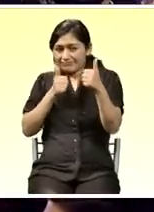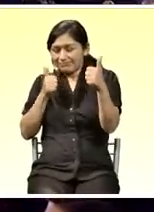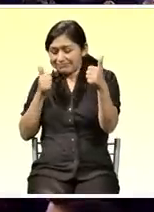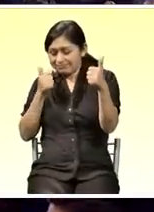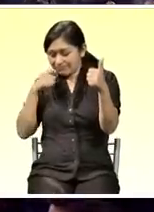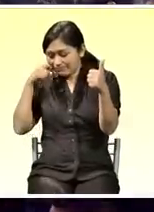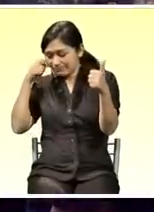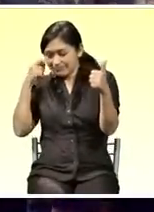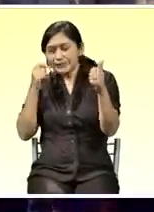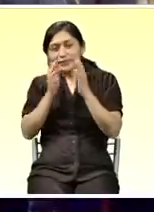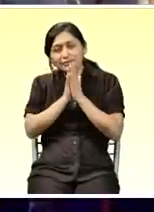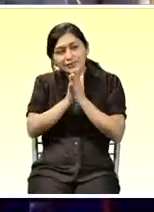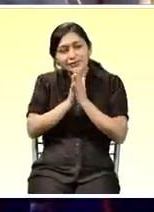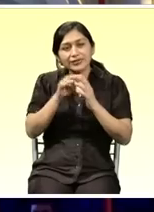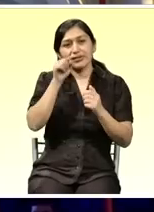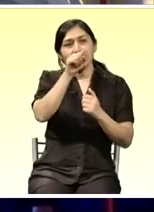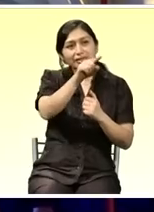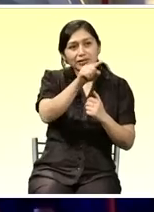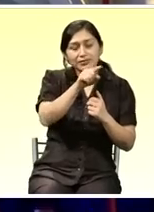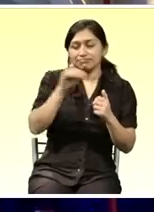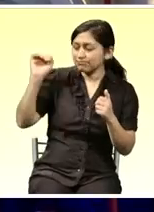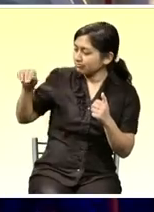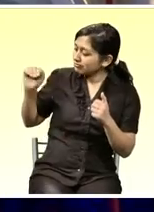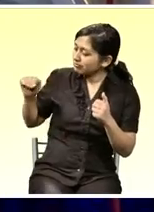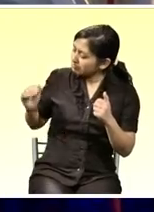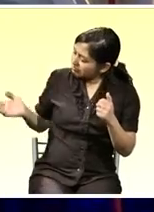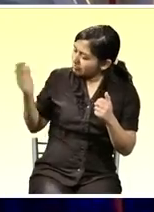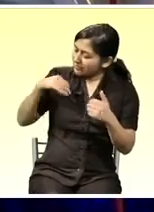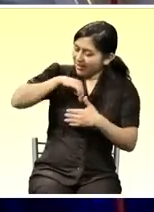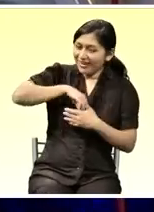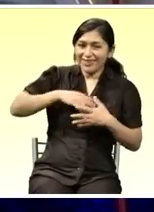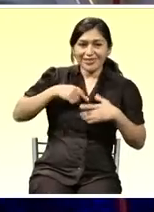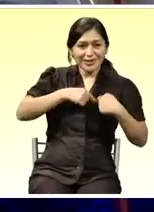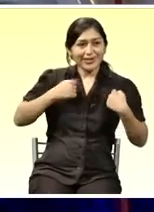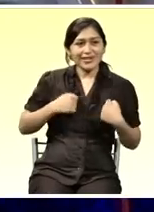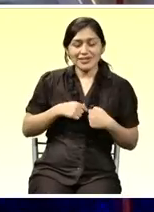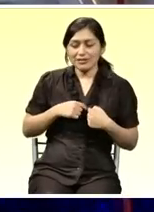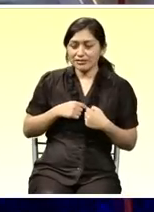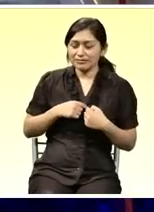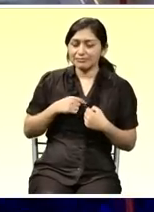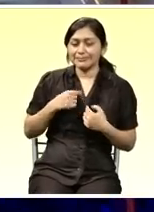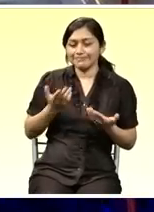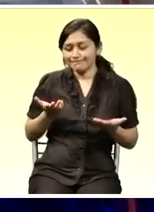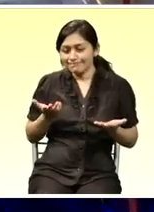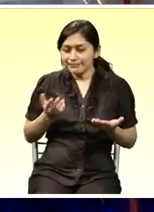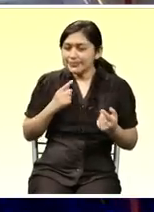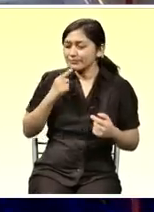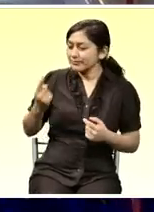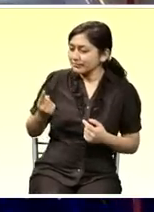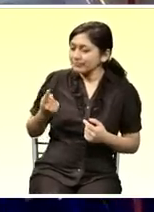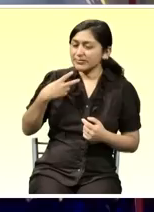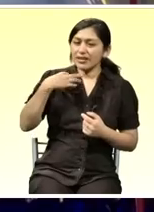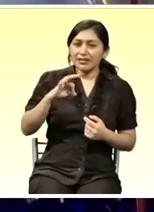dale voces desde esa cruz, diciéndole interiormente, mira, hijo mío,